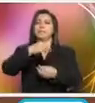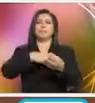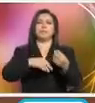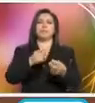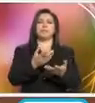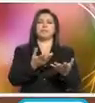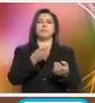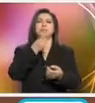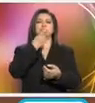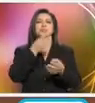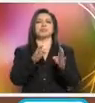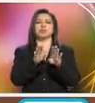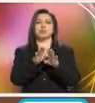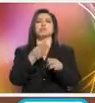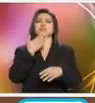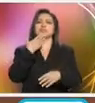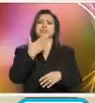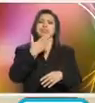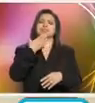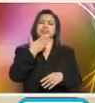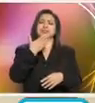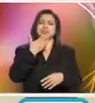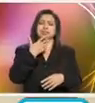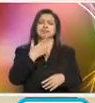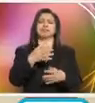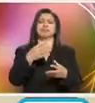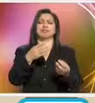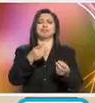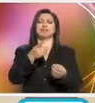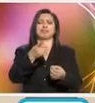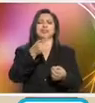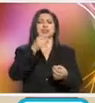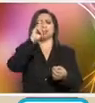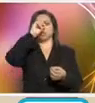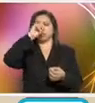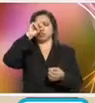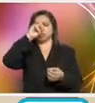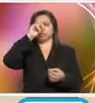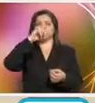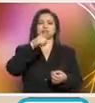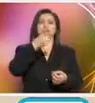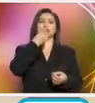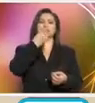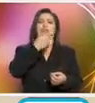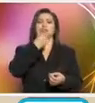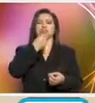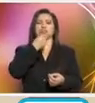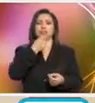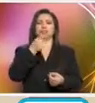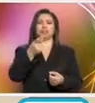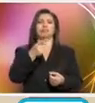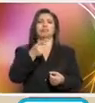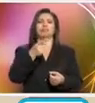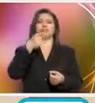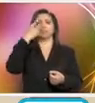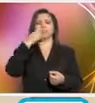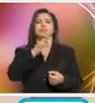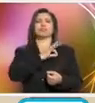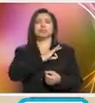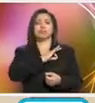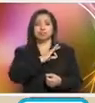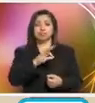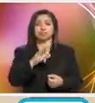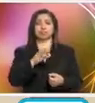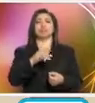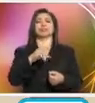sino análoga, es súper recomendable. Entonces, la recomendación que tenemos para ustedes el día de hoy son básicamente para poder utilizar